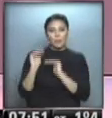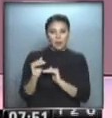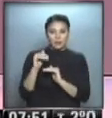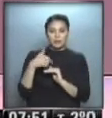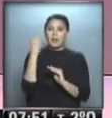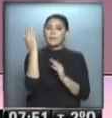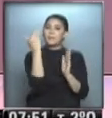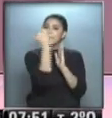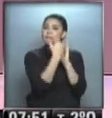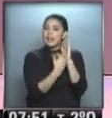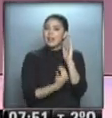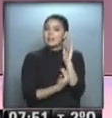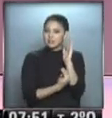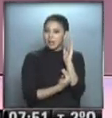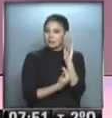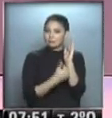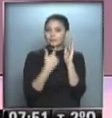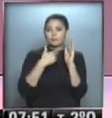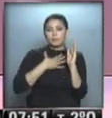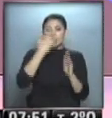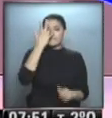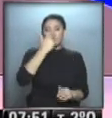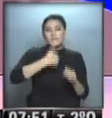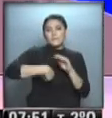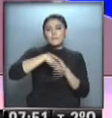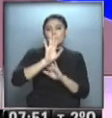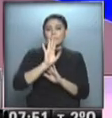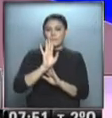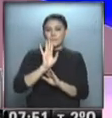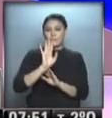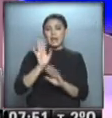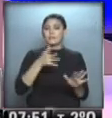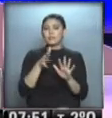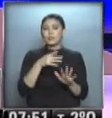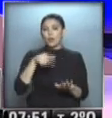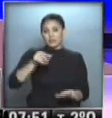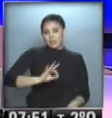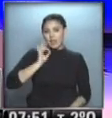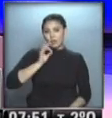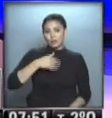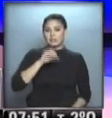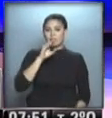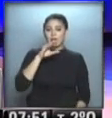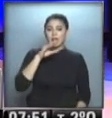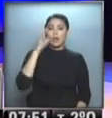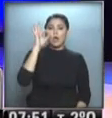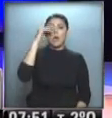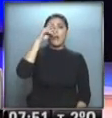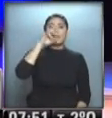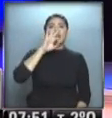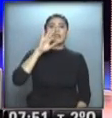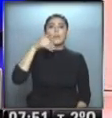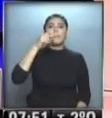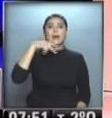recorrer la lista que tiene una de los musicales que más me han gustado de los últimos, digamos, un año. Homero Manzi, La vida